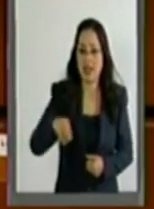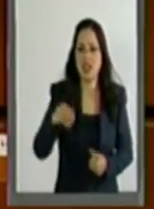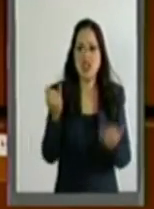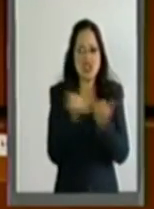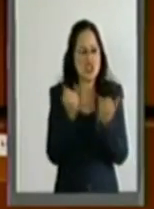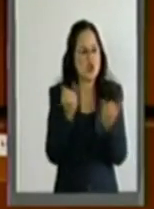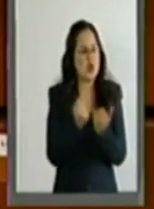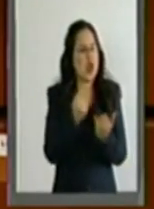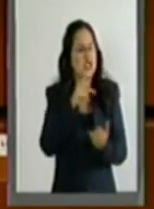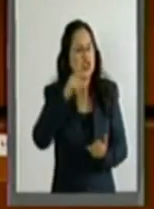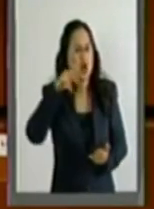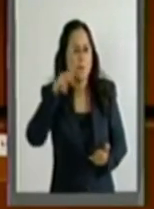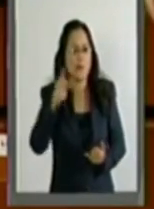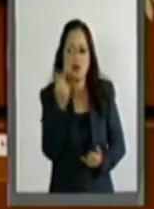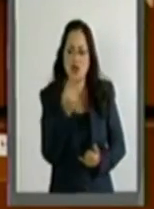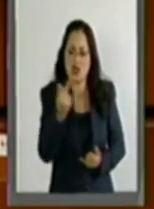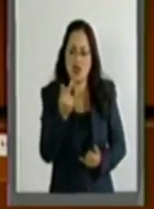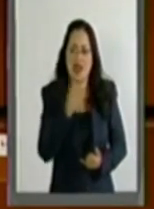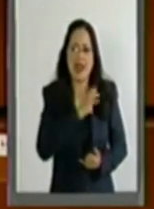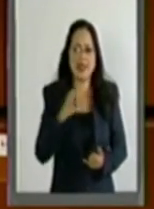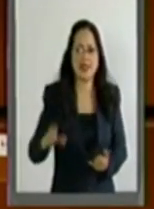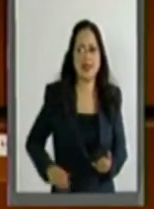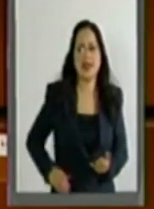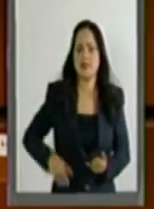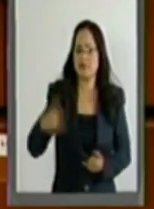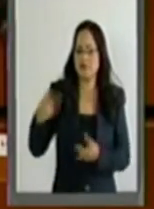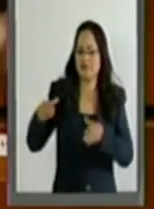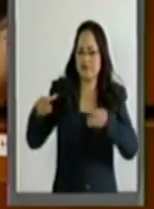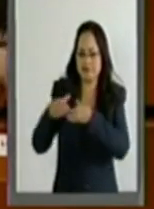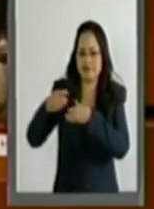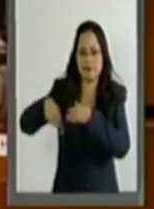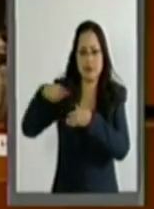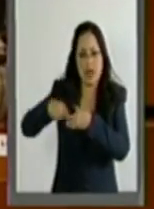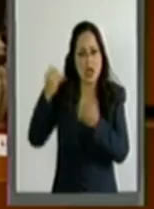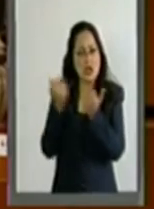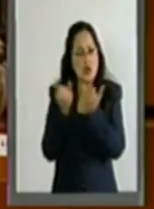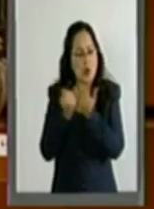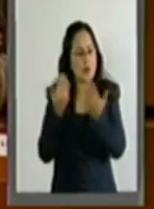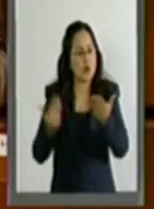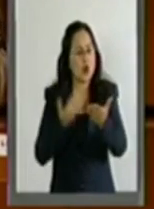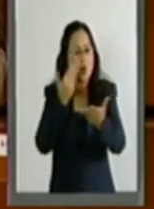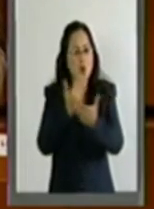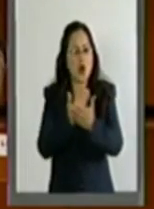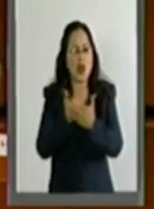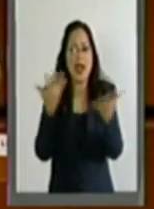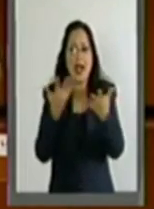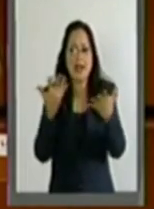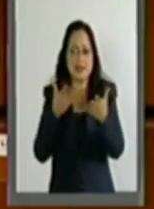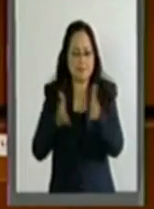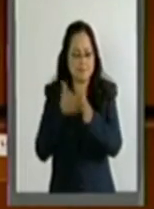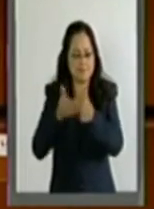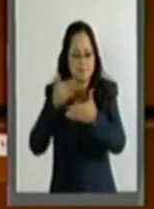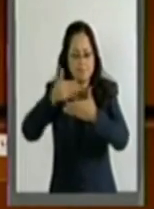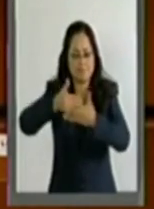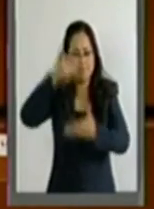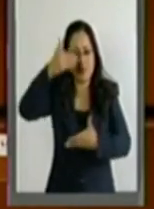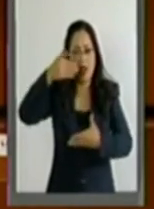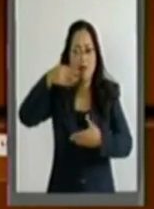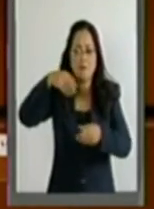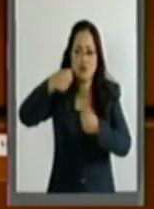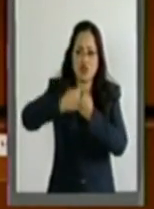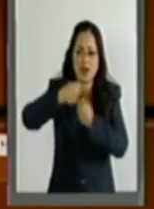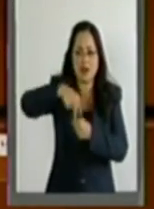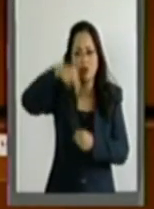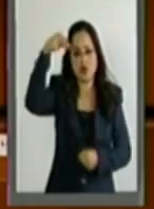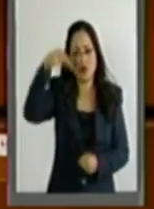Trump, candidato republicano, también propuso la construcción de un muro fronterizo.